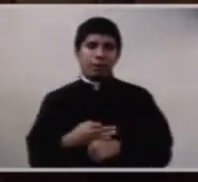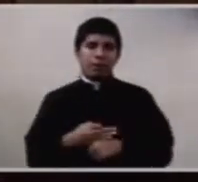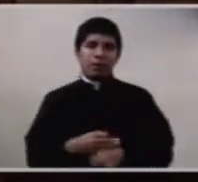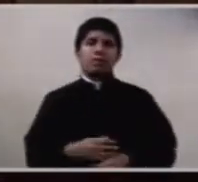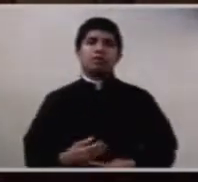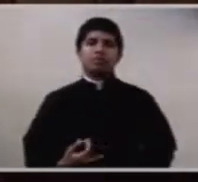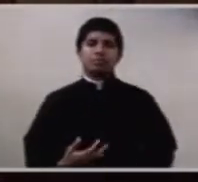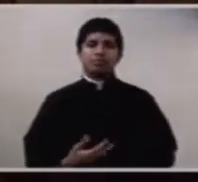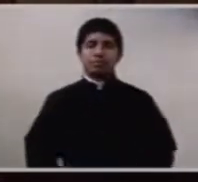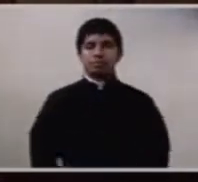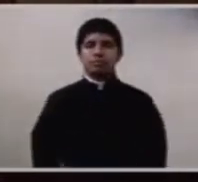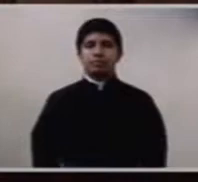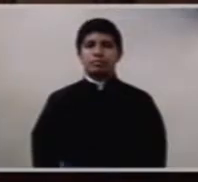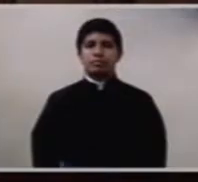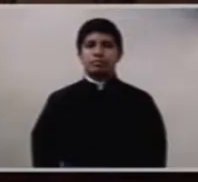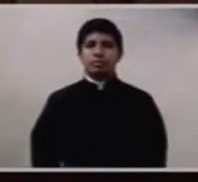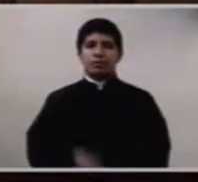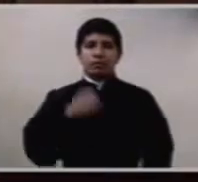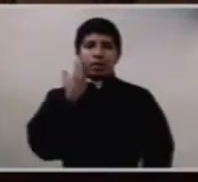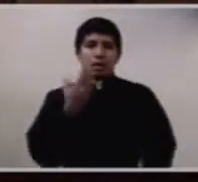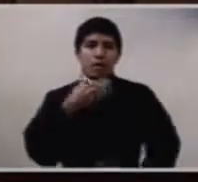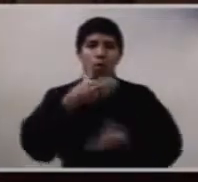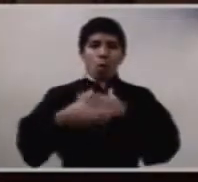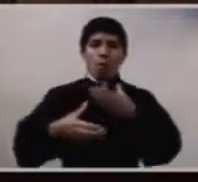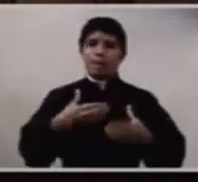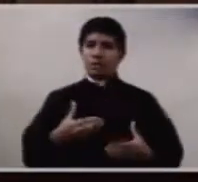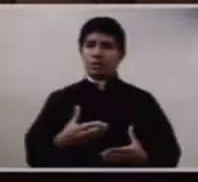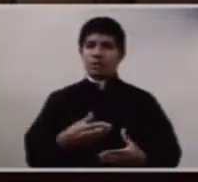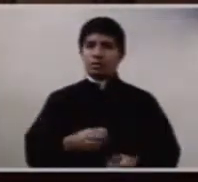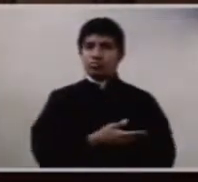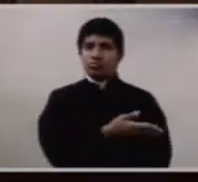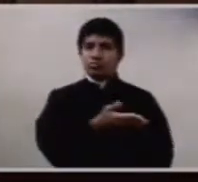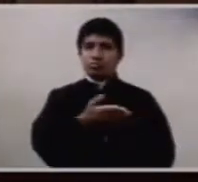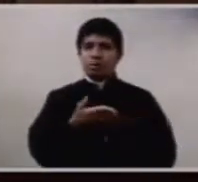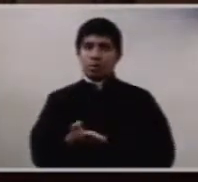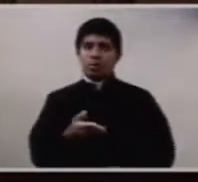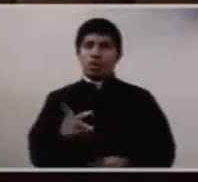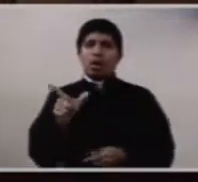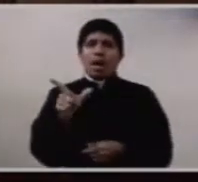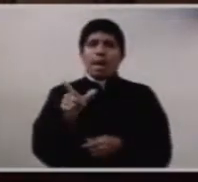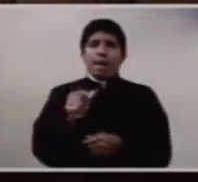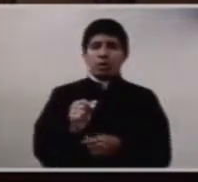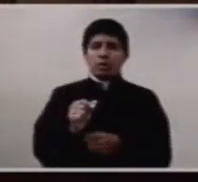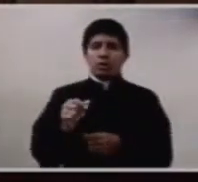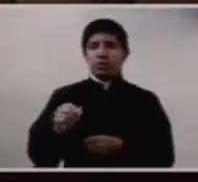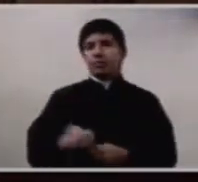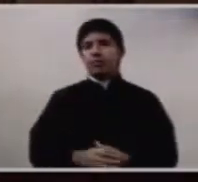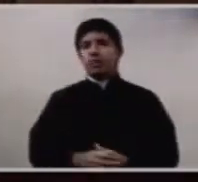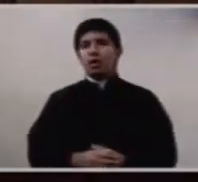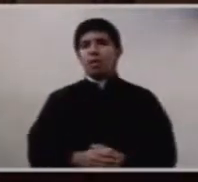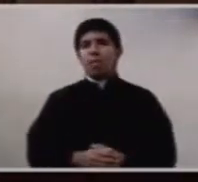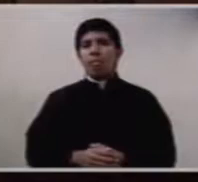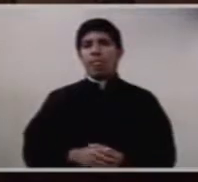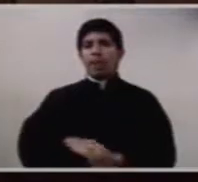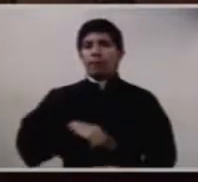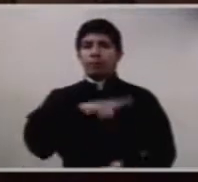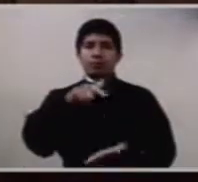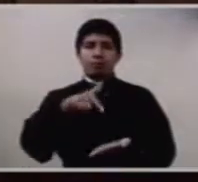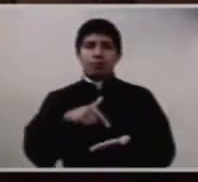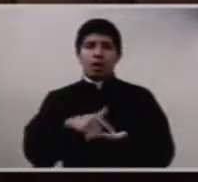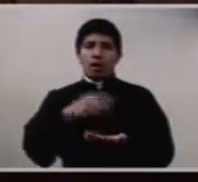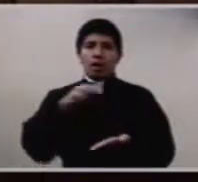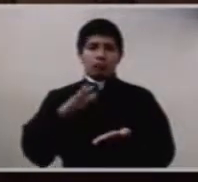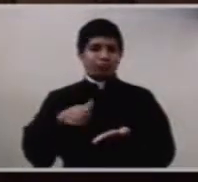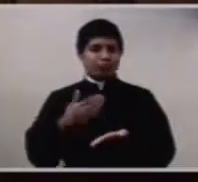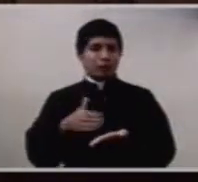atienden. Quiero compartir con ustedes tres breves reflexiones en torno a las lecturas